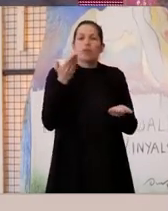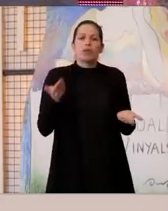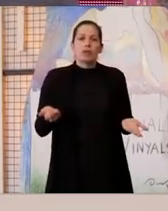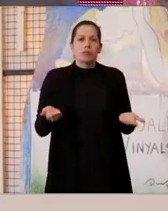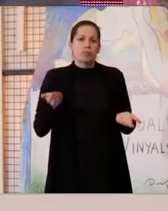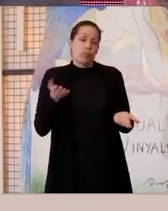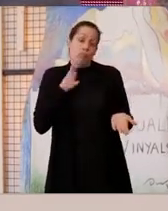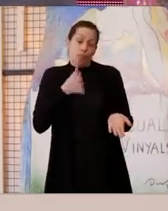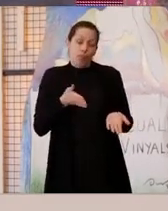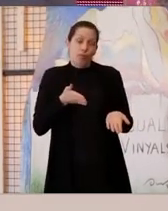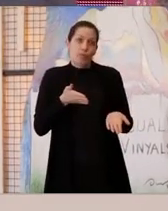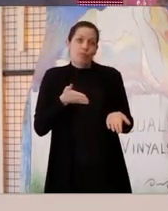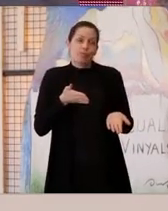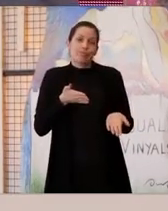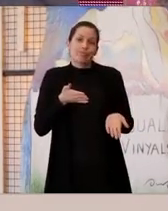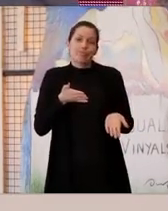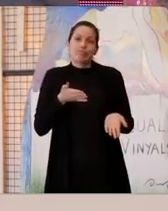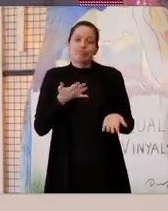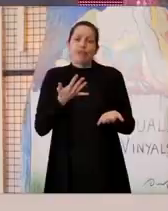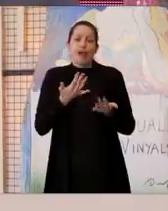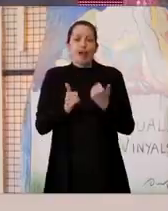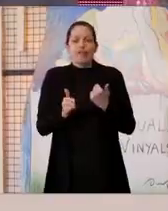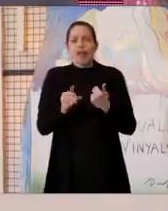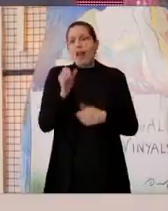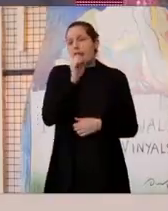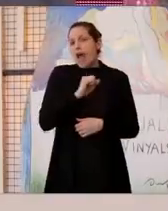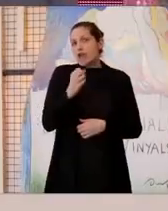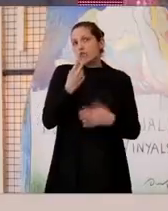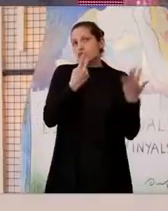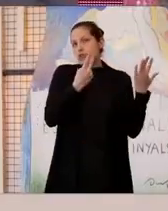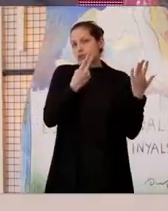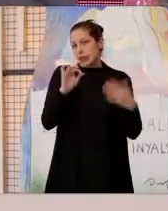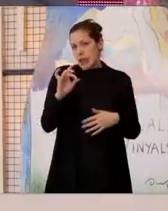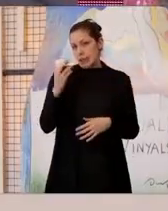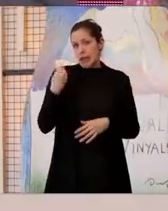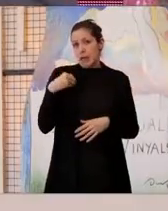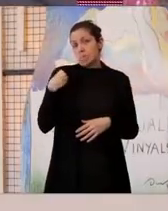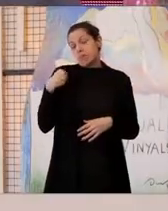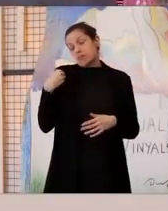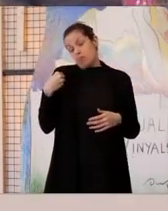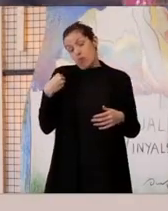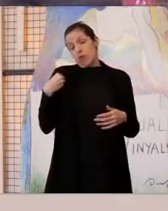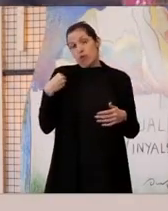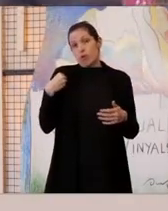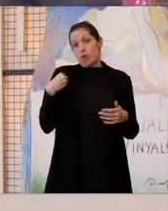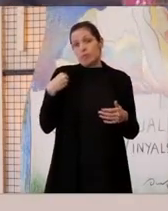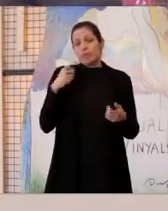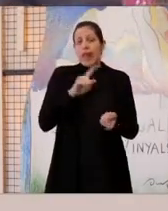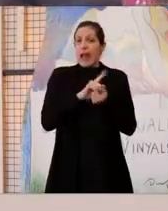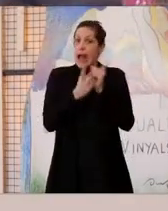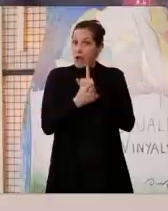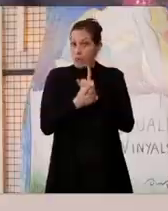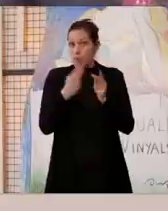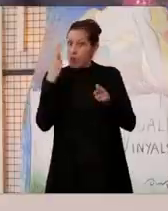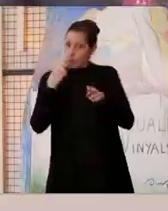hubiéramos pensado al final de los años 70 cuando cuando la transición política y entonces yo creo que